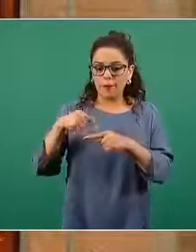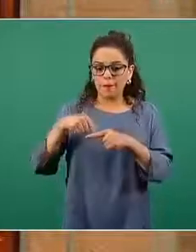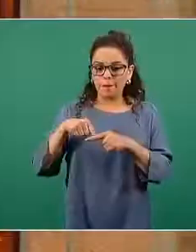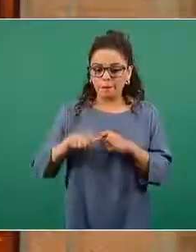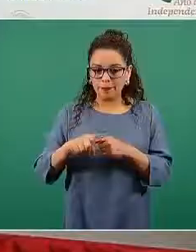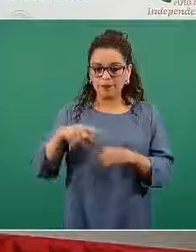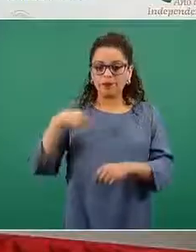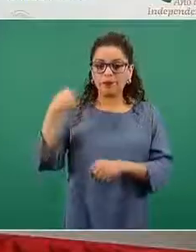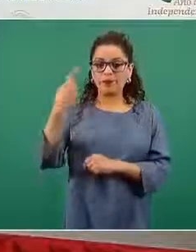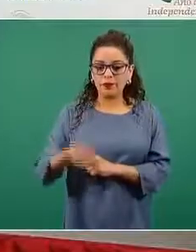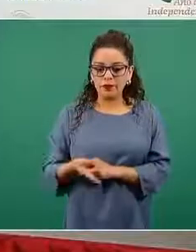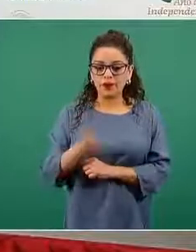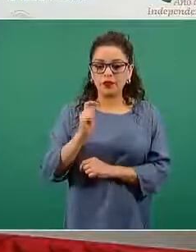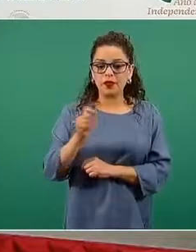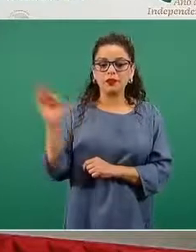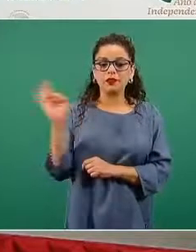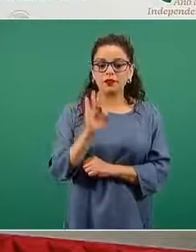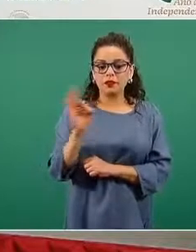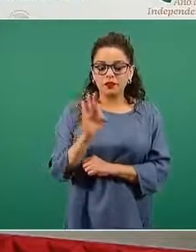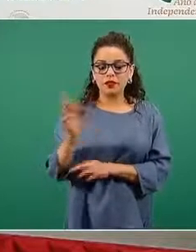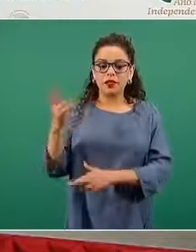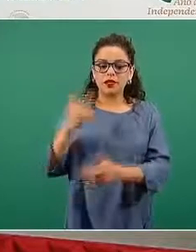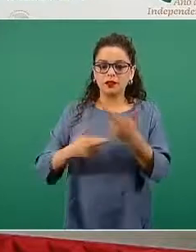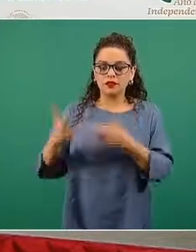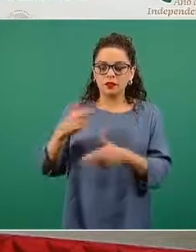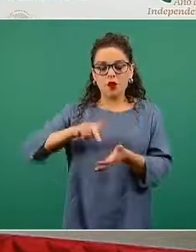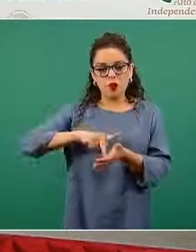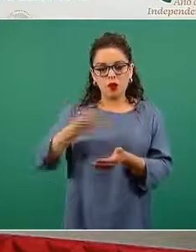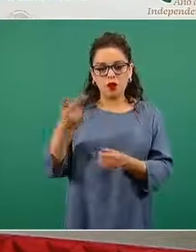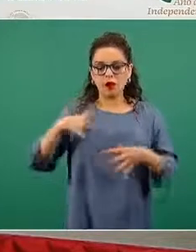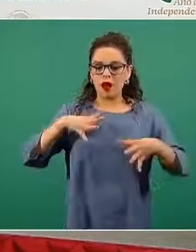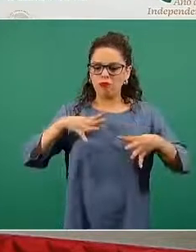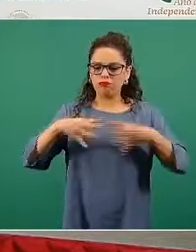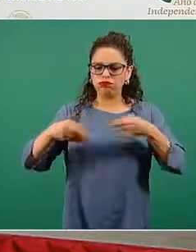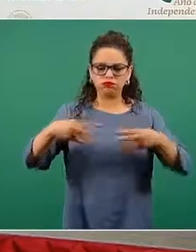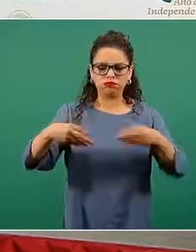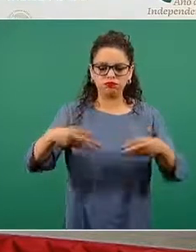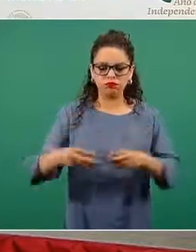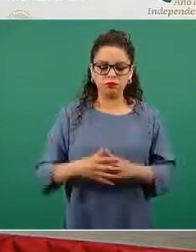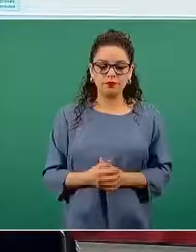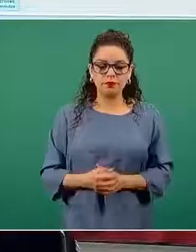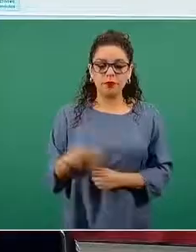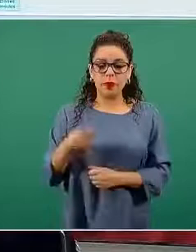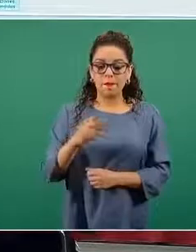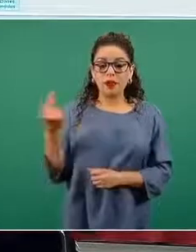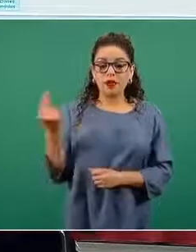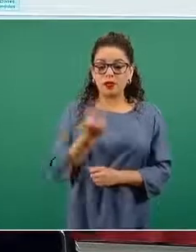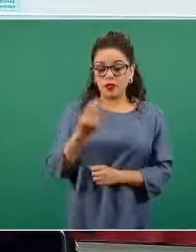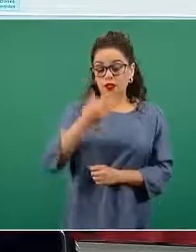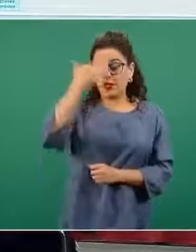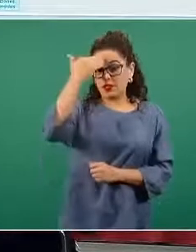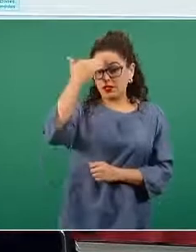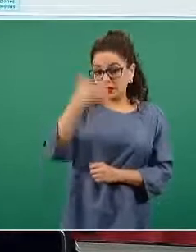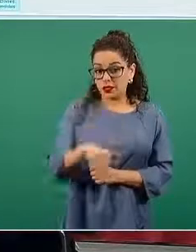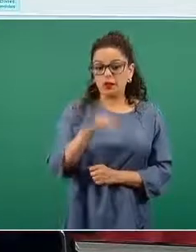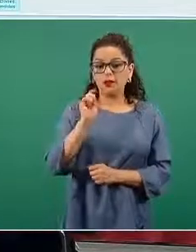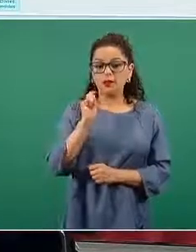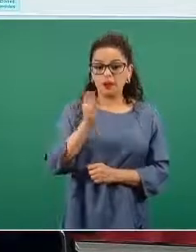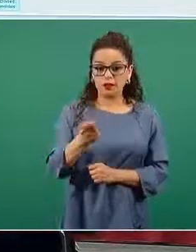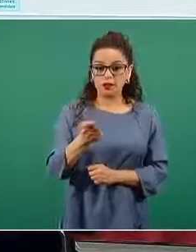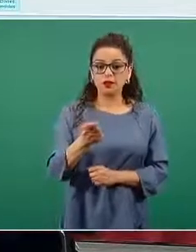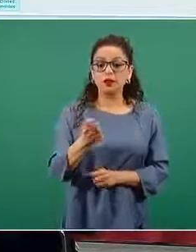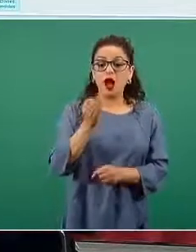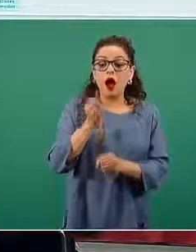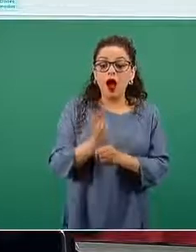una siguiente ola o de un siguiente rebrote. Pero obviamente de lo que sí tenemos que tener presentes es que en el momento en el que